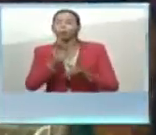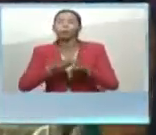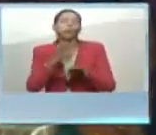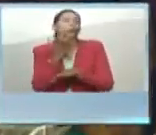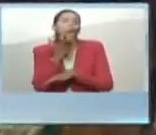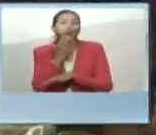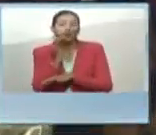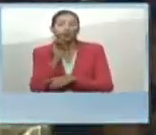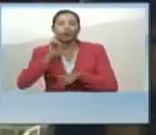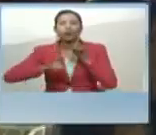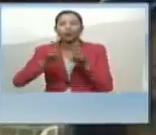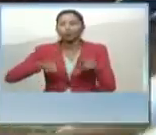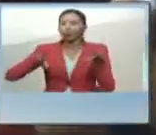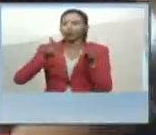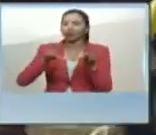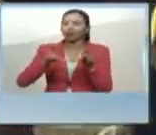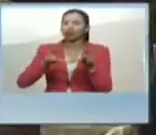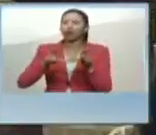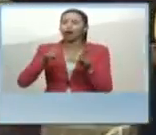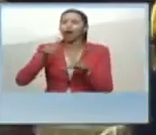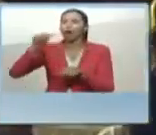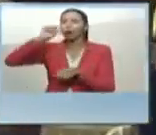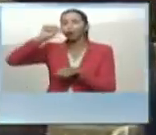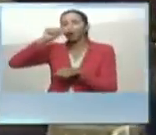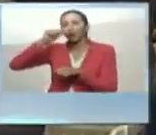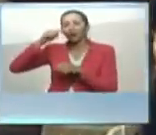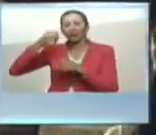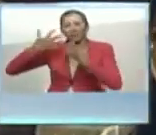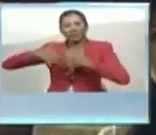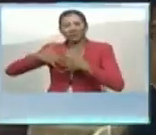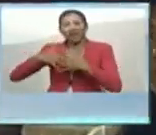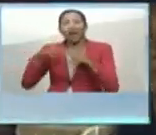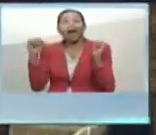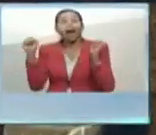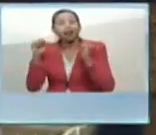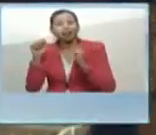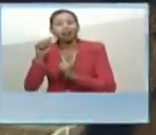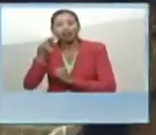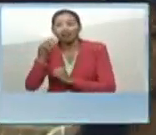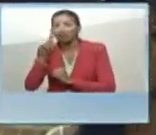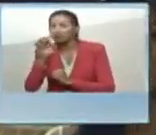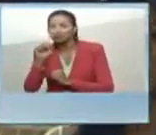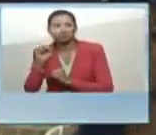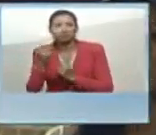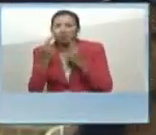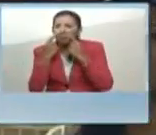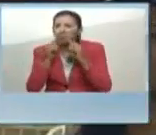en algunos escenarios tenemos los jugos de lácteo Los Andes y no los vemos en esos actos.